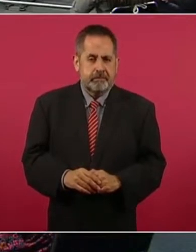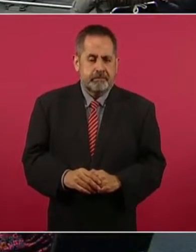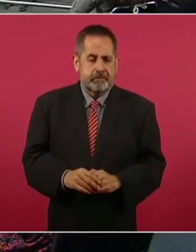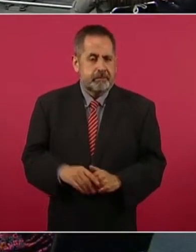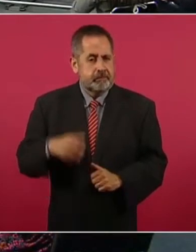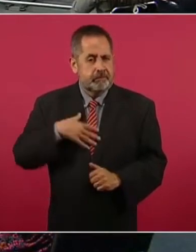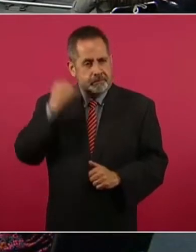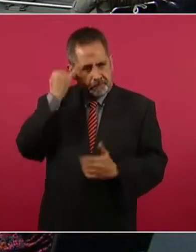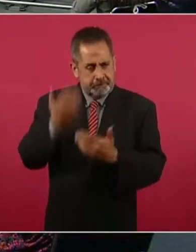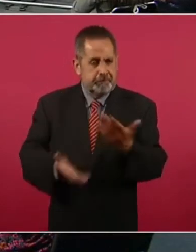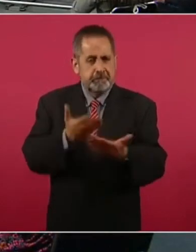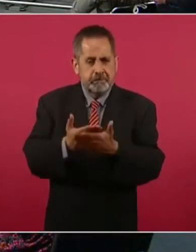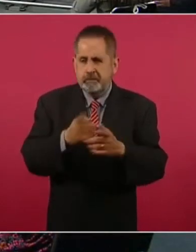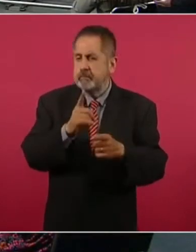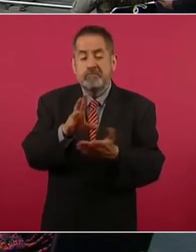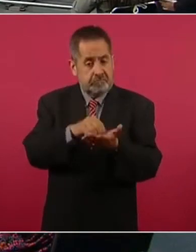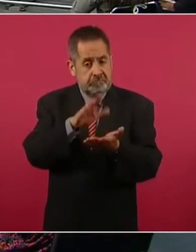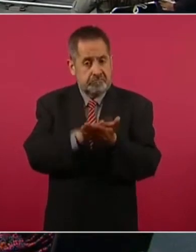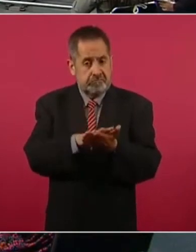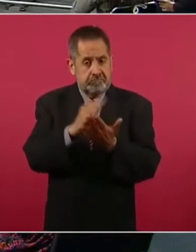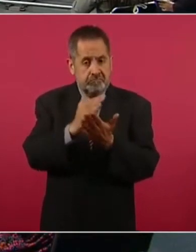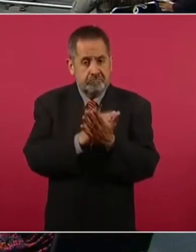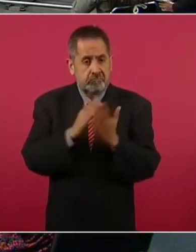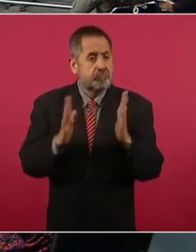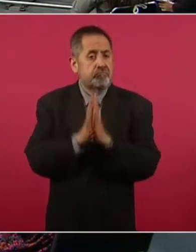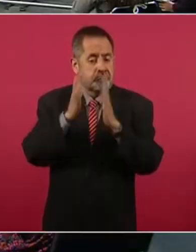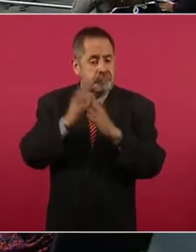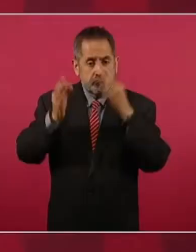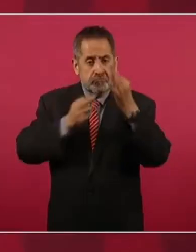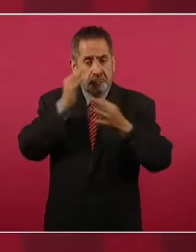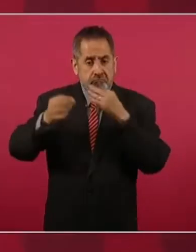Lo planteé, es más, está en mi intervención